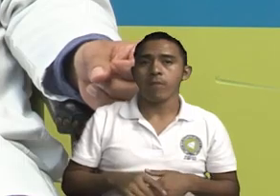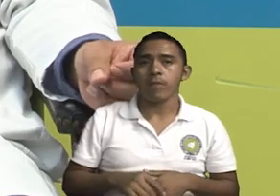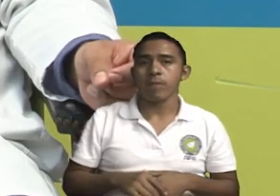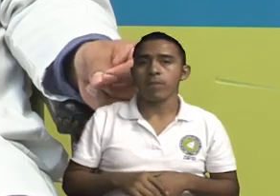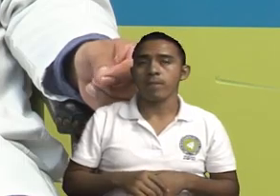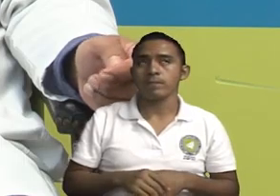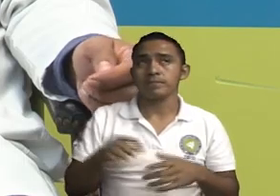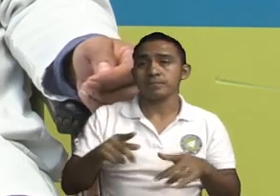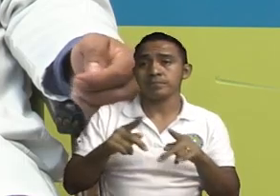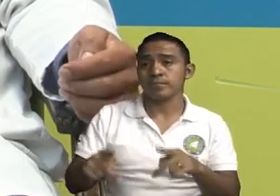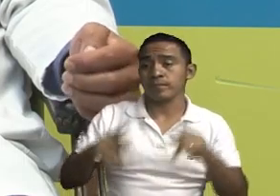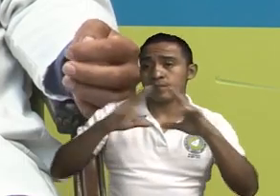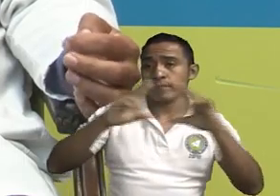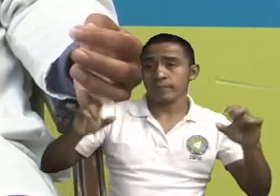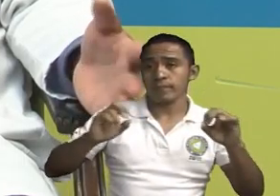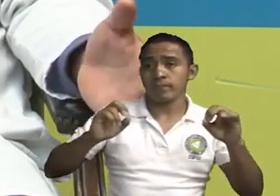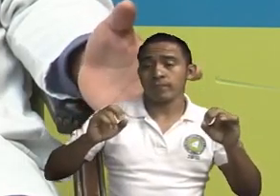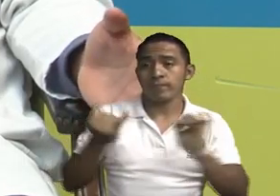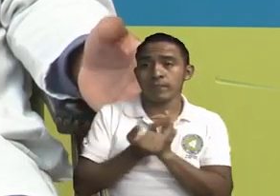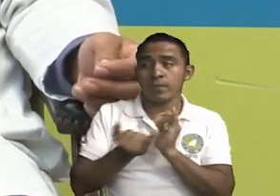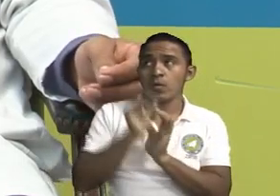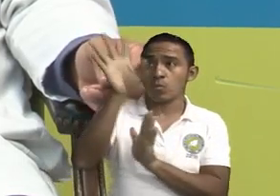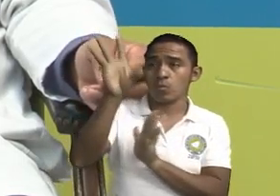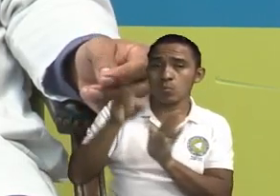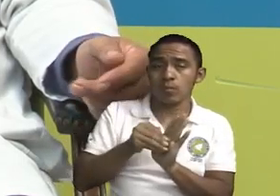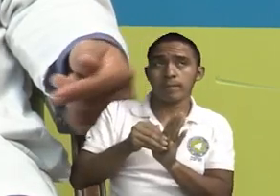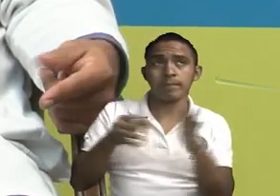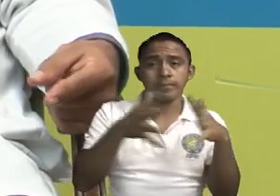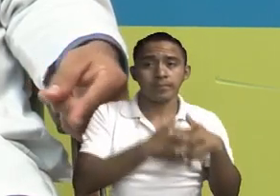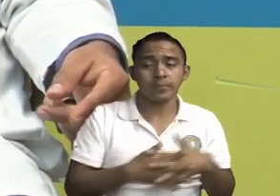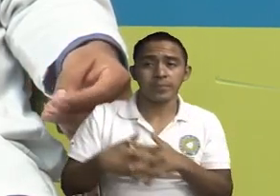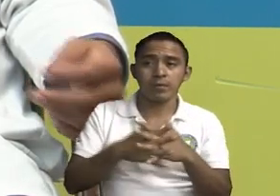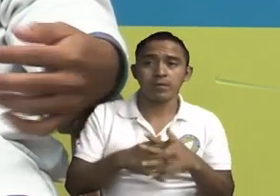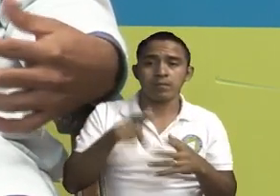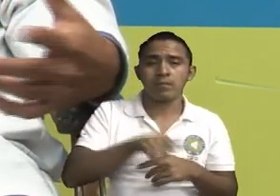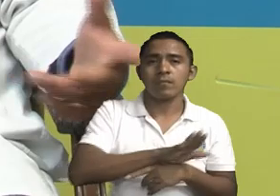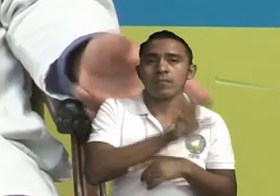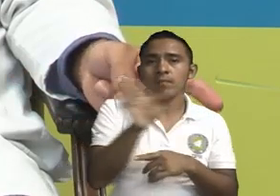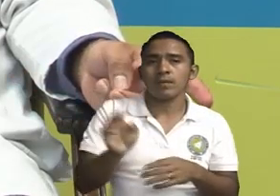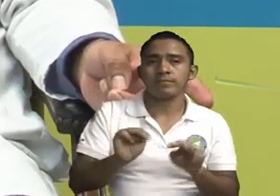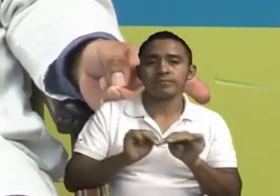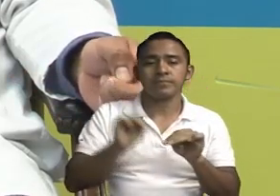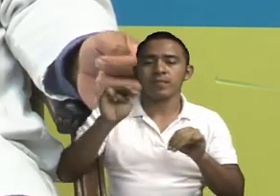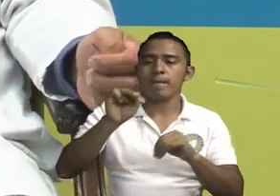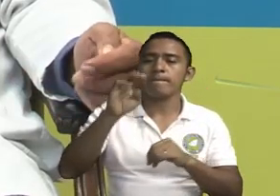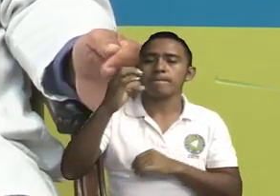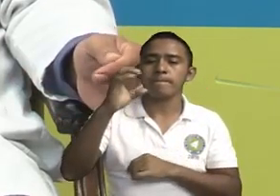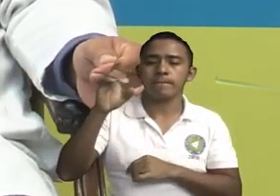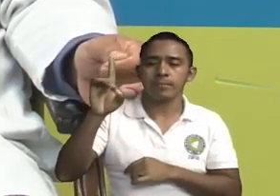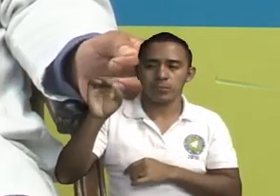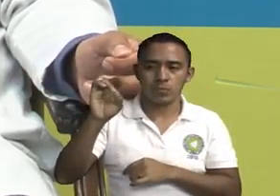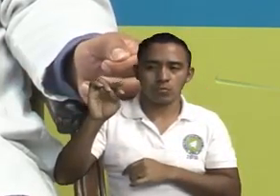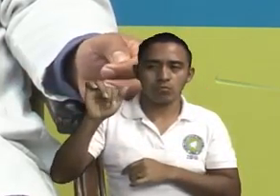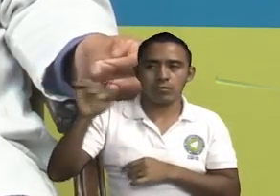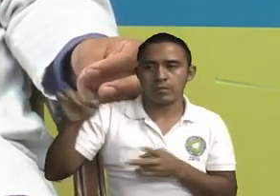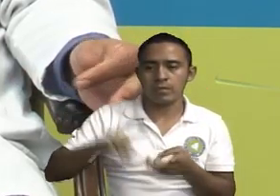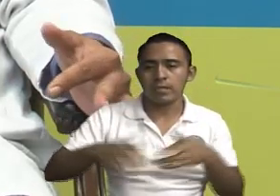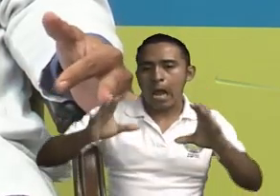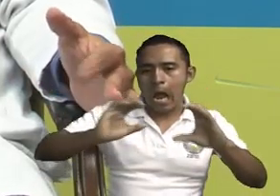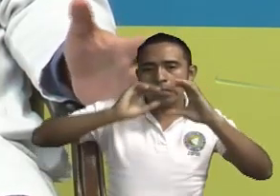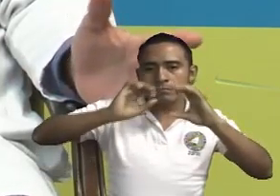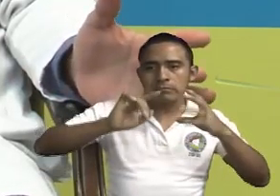el nicaragüense nos hemos norteamericanizado. O sea, ajá, ajá. Te vas al McDonald's, te vas a comer una hamburguesa, a lo que sea, ¿verdad?